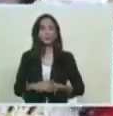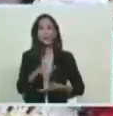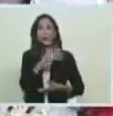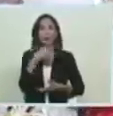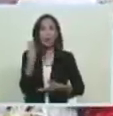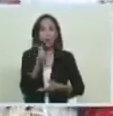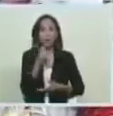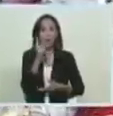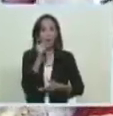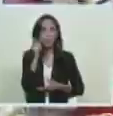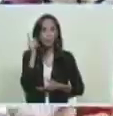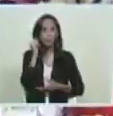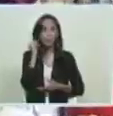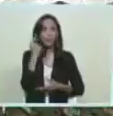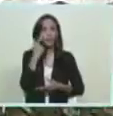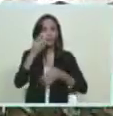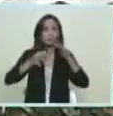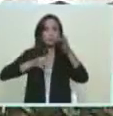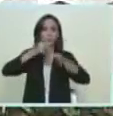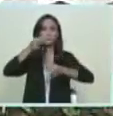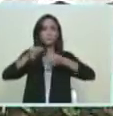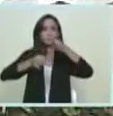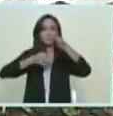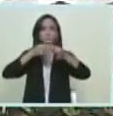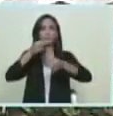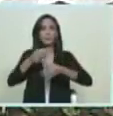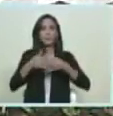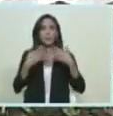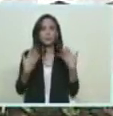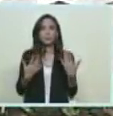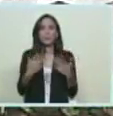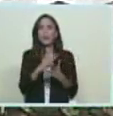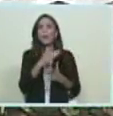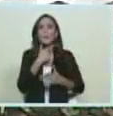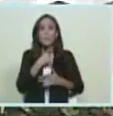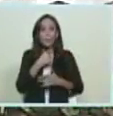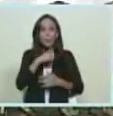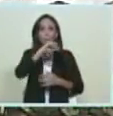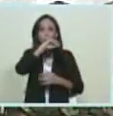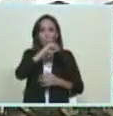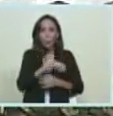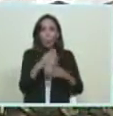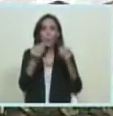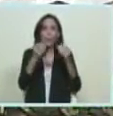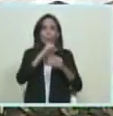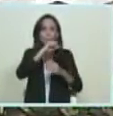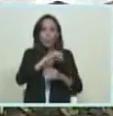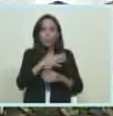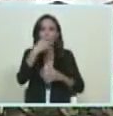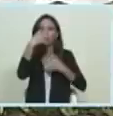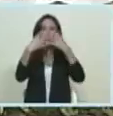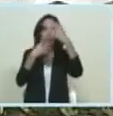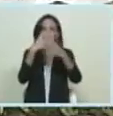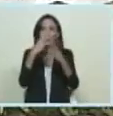Muchachos, les voy a decir que me gusta mucho esas consignas.